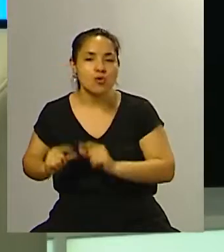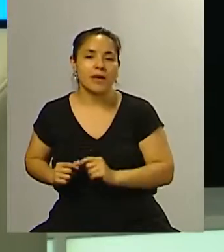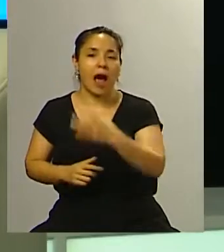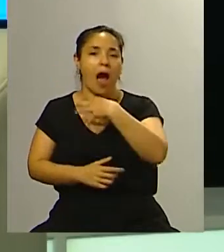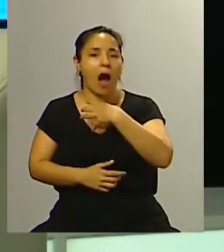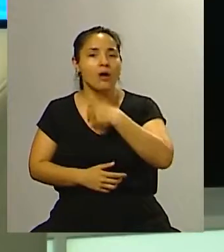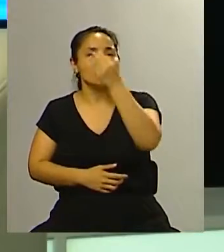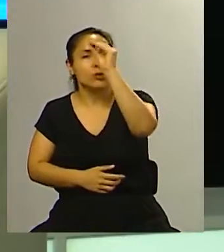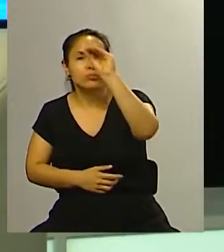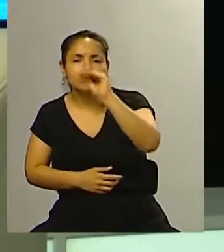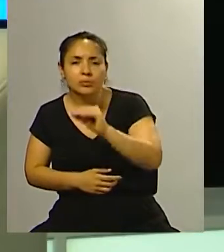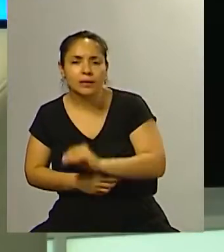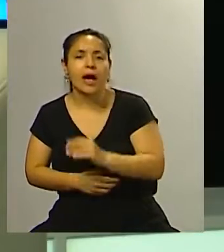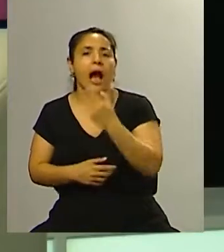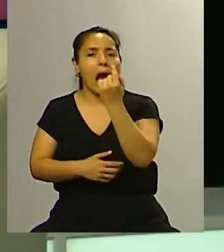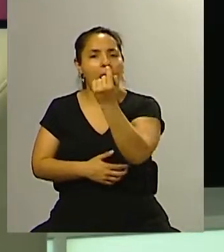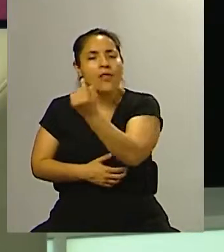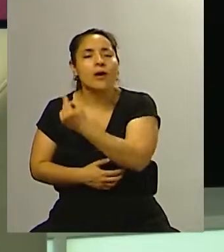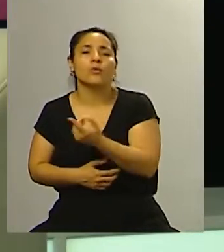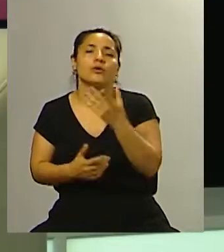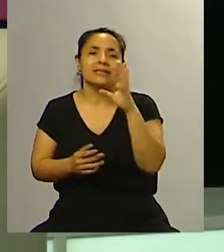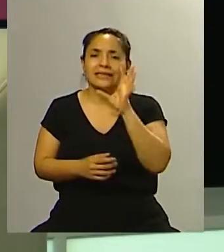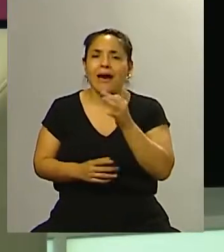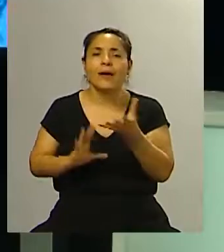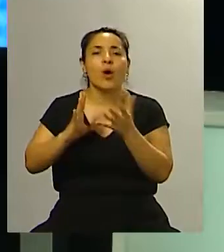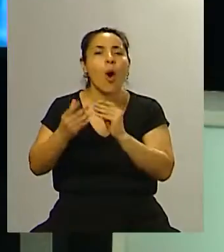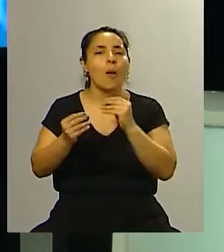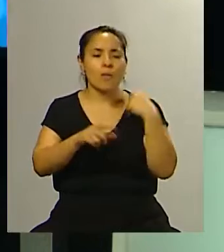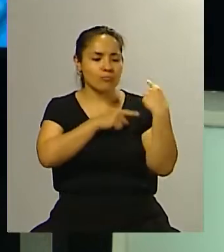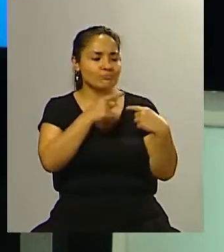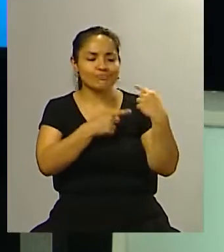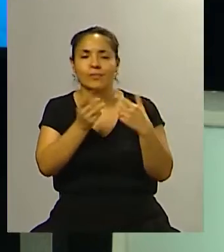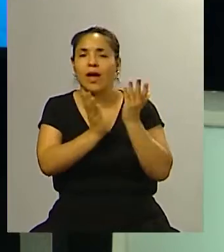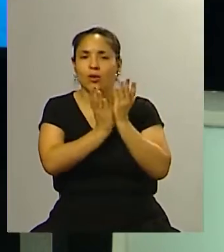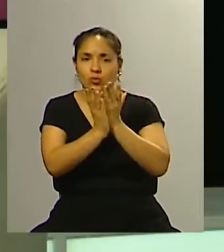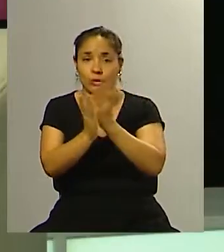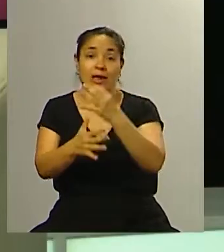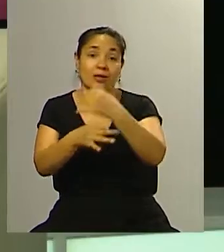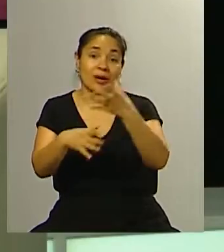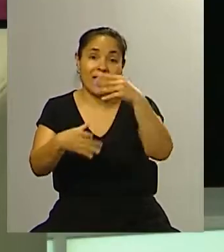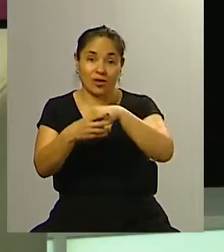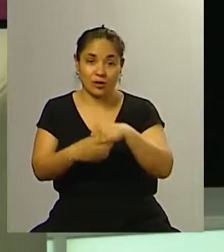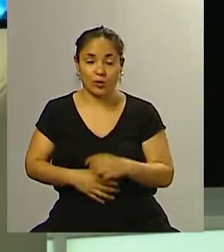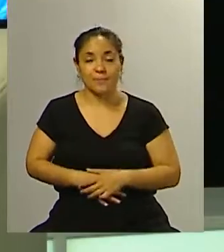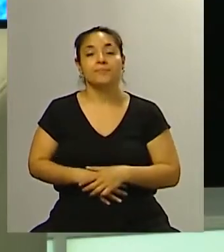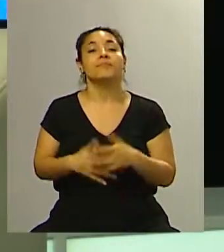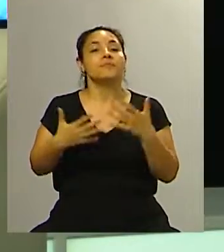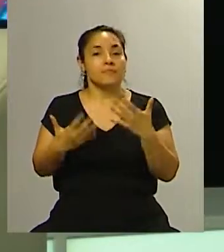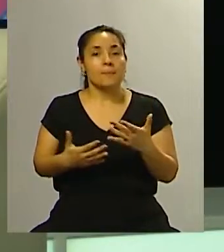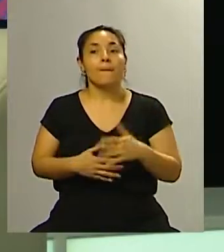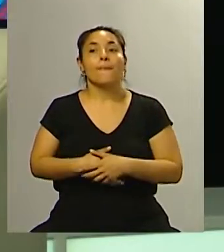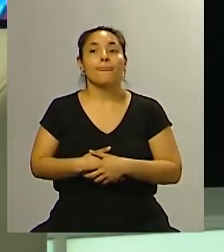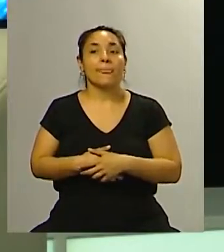de los estudiantes y hacer un seguimiento de la trayectoria de cada uno de los chicos que están dentro del sistema educativo. Tal cual. En función de eso, nosotros